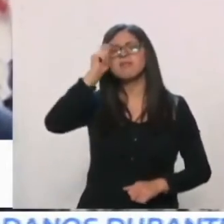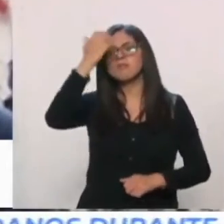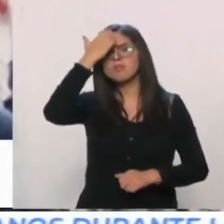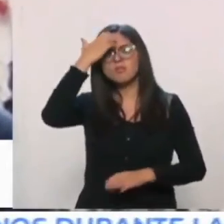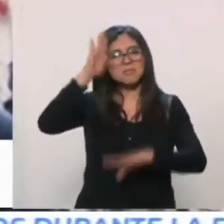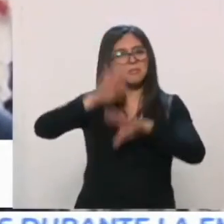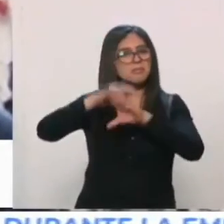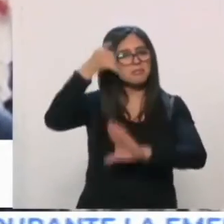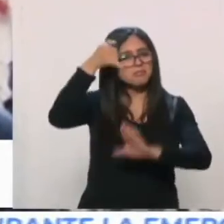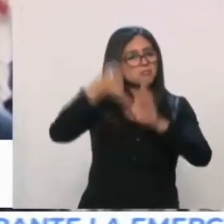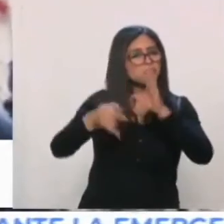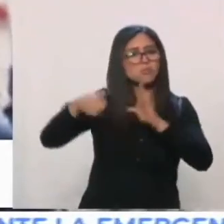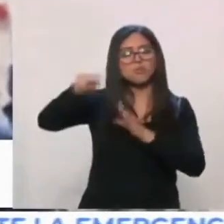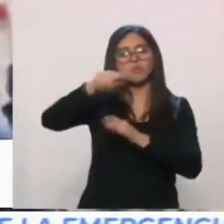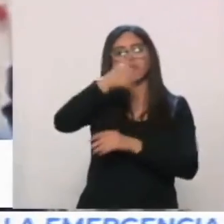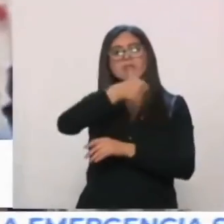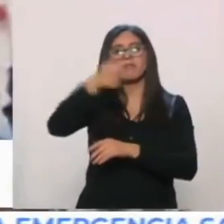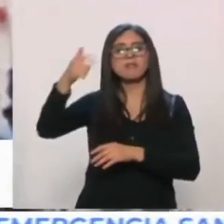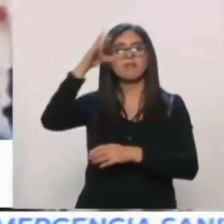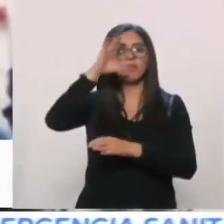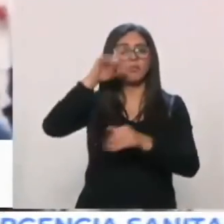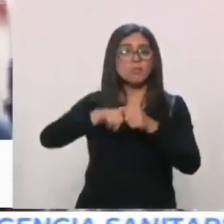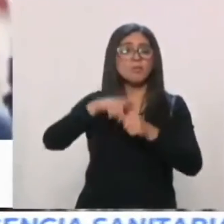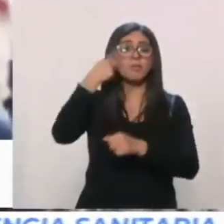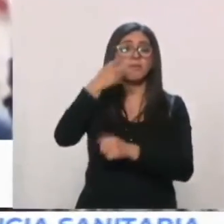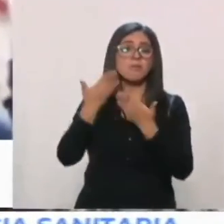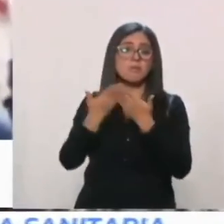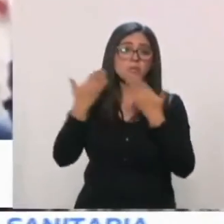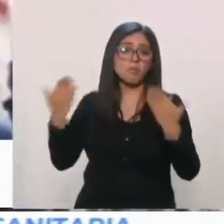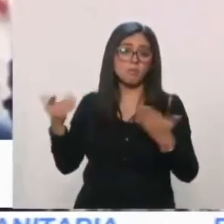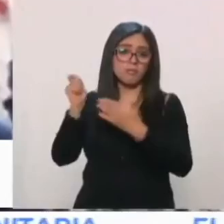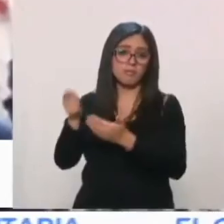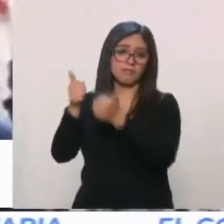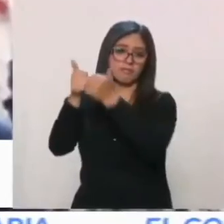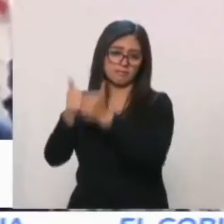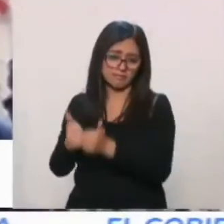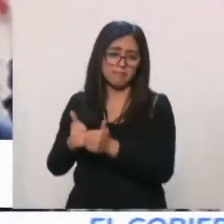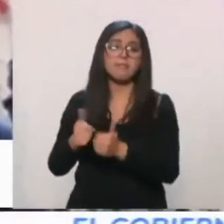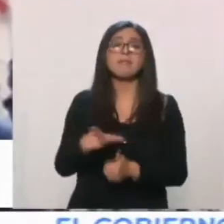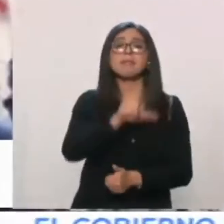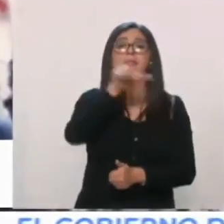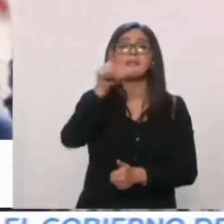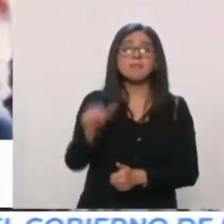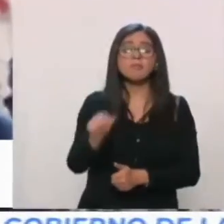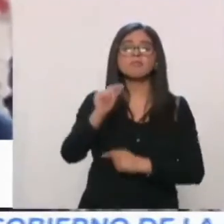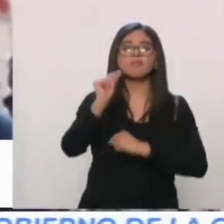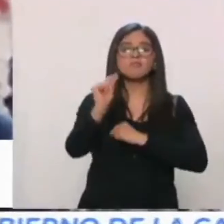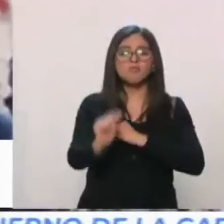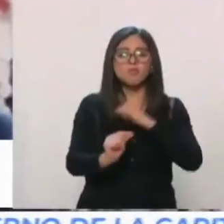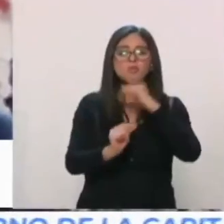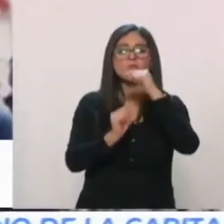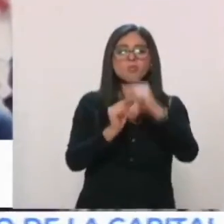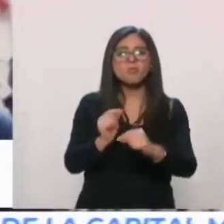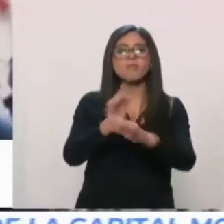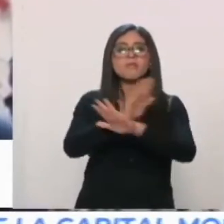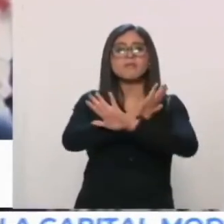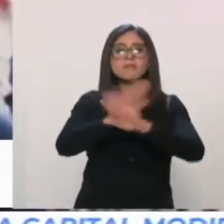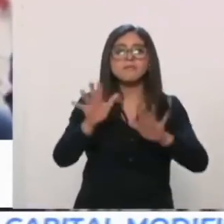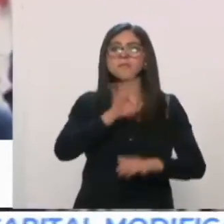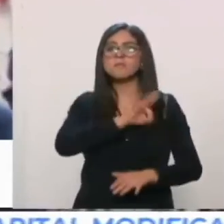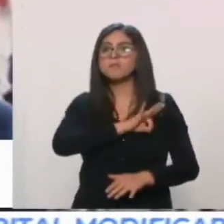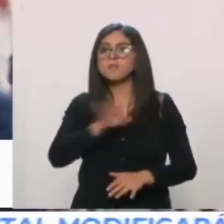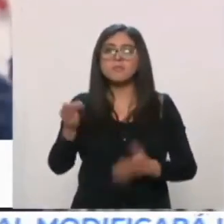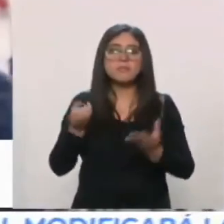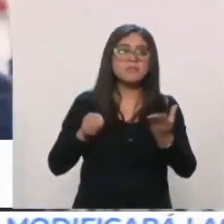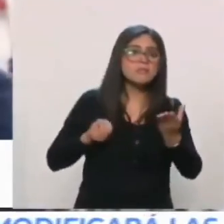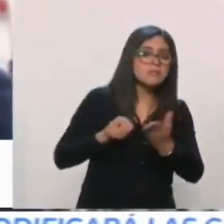que en esta situación de confinamiento, pero sobre todo el post-confinamiento, cuando de a poco vayamos recuperando ese espacio